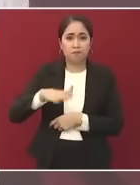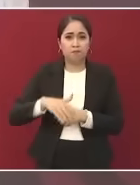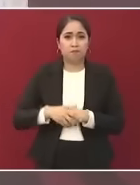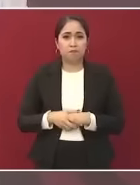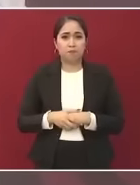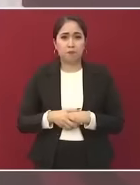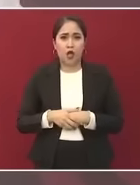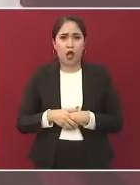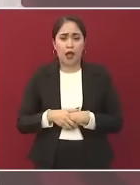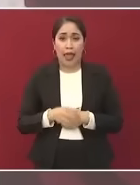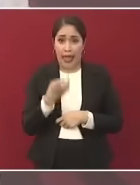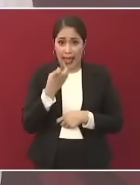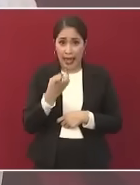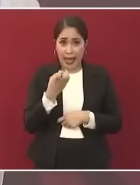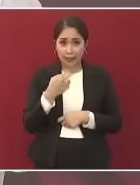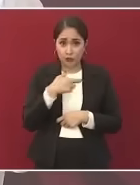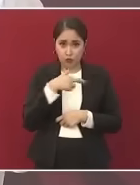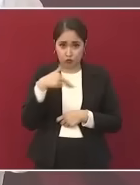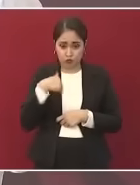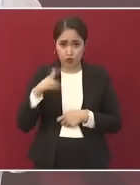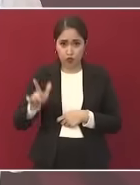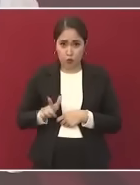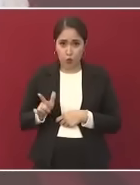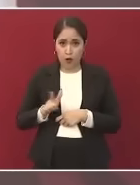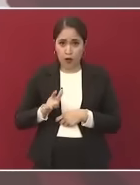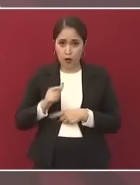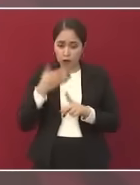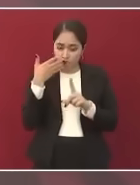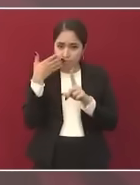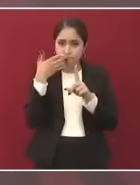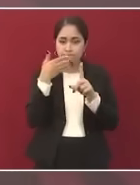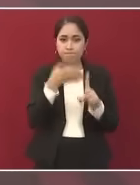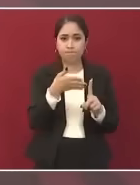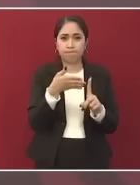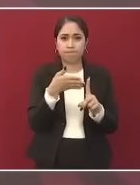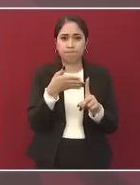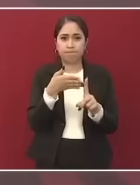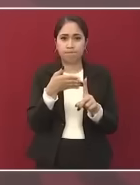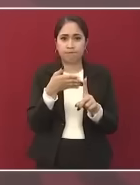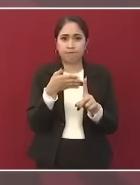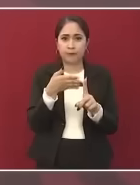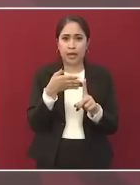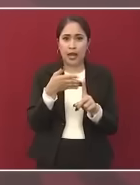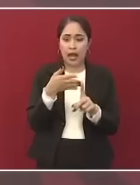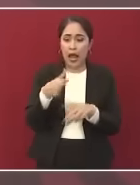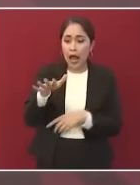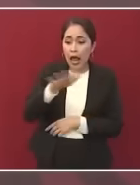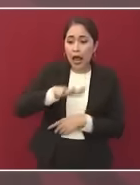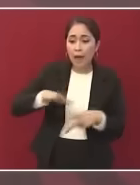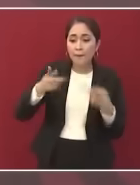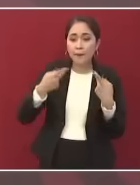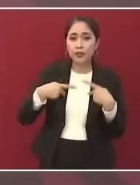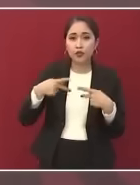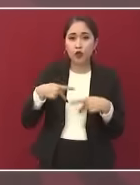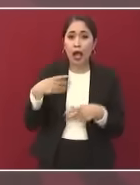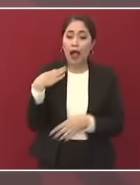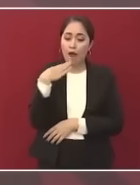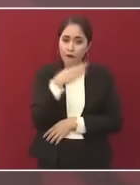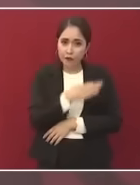impunidad de las organizaciones criminales en todo el territorio nacional a tal grado que con sus más de